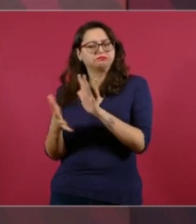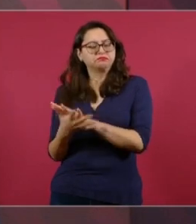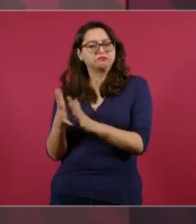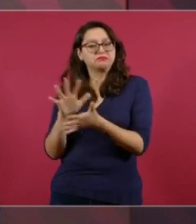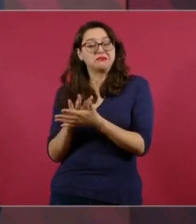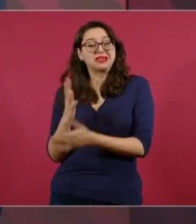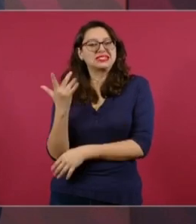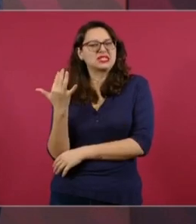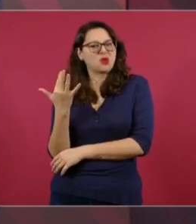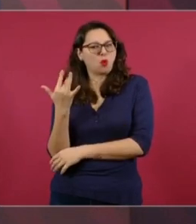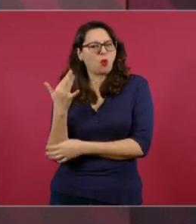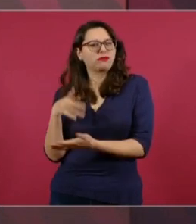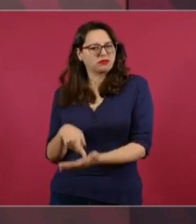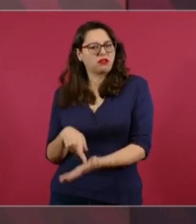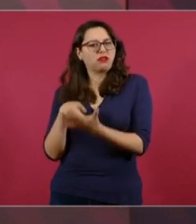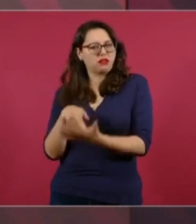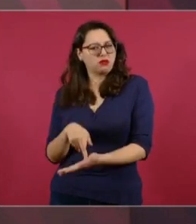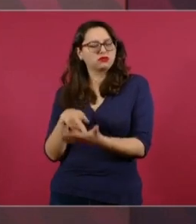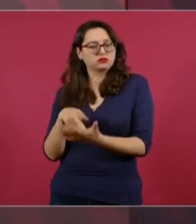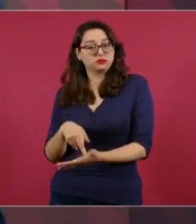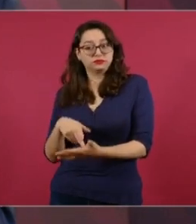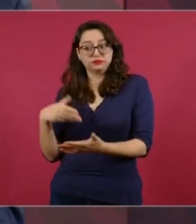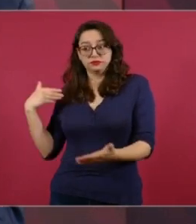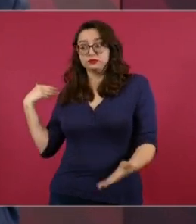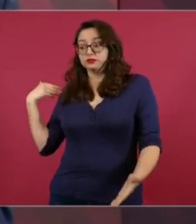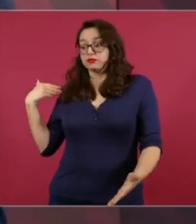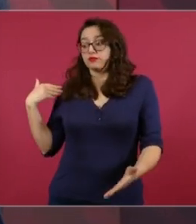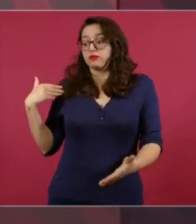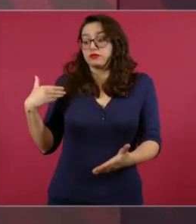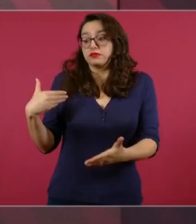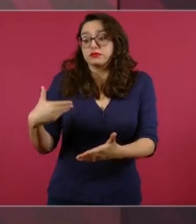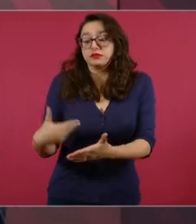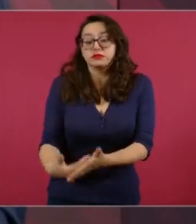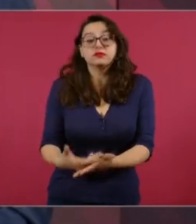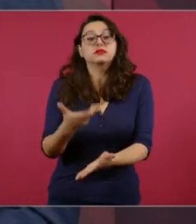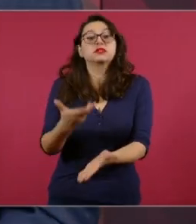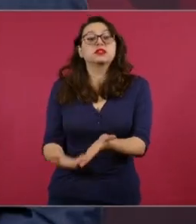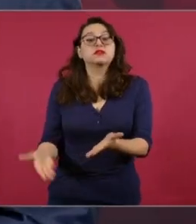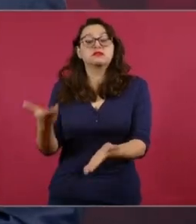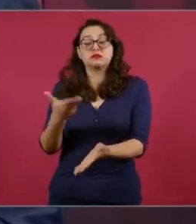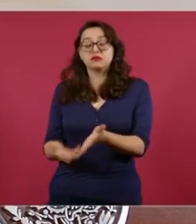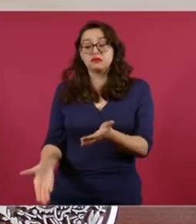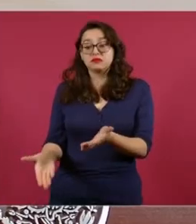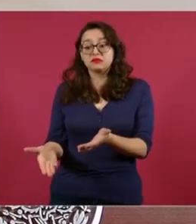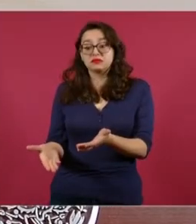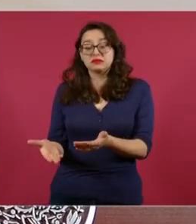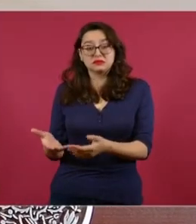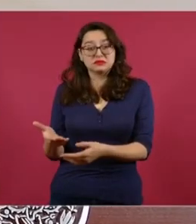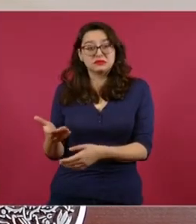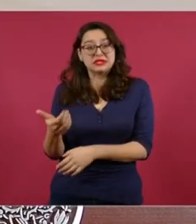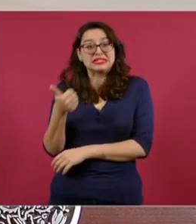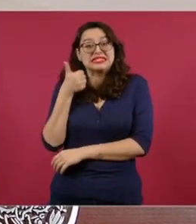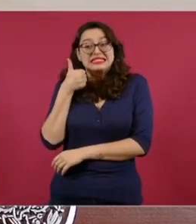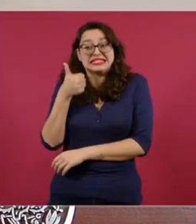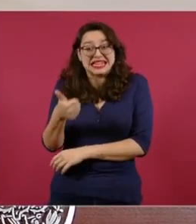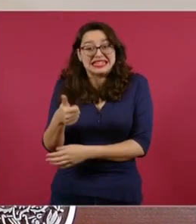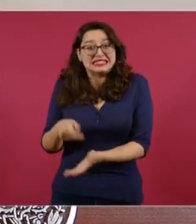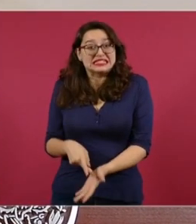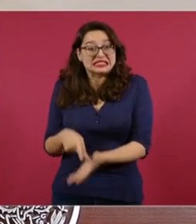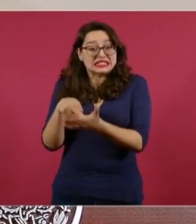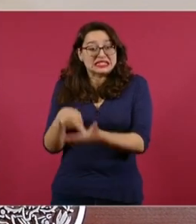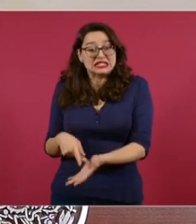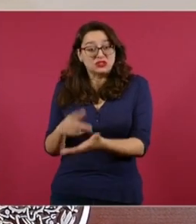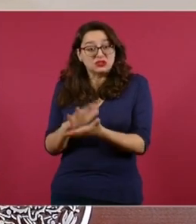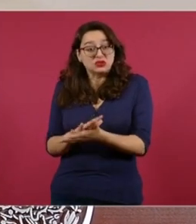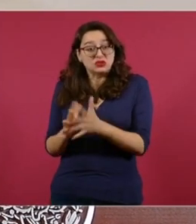Cuando llegamos, el salario mínimo solo alcanzaba para comprar 6 kilos de tortilla.